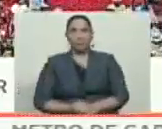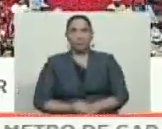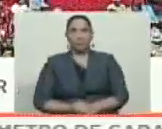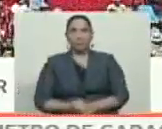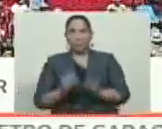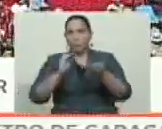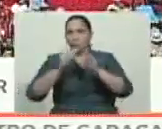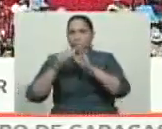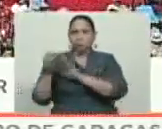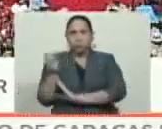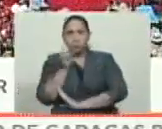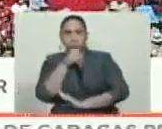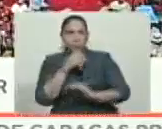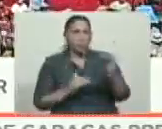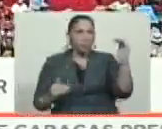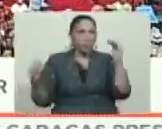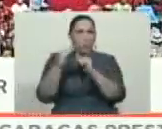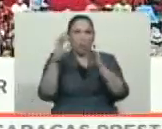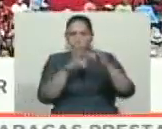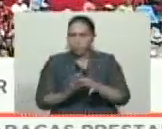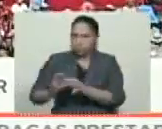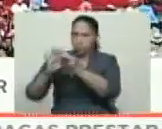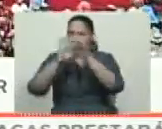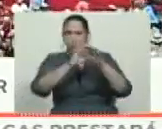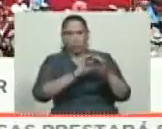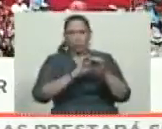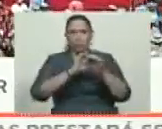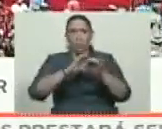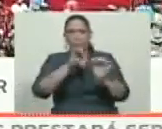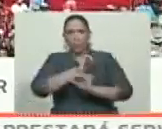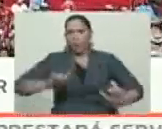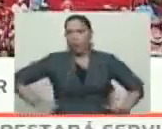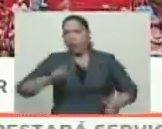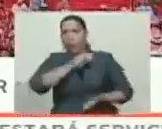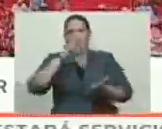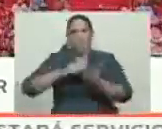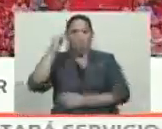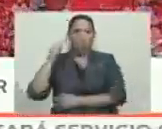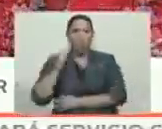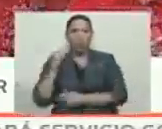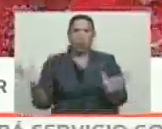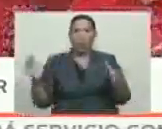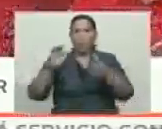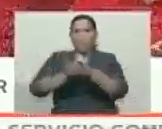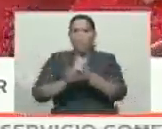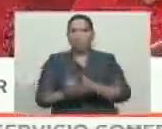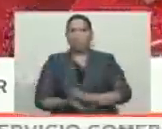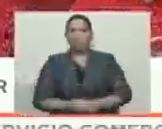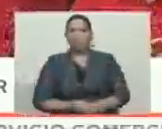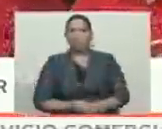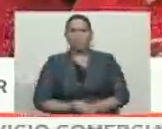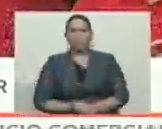comunas, adultos mayores, todos unidos, nuestra Fuerza Armada Nacional Bolivariana.